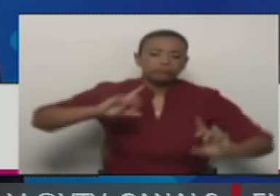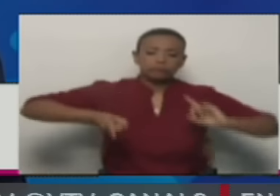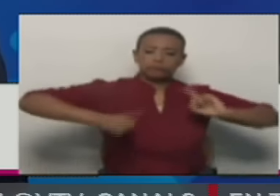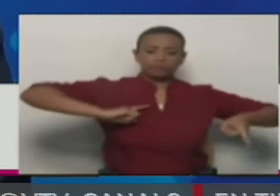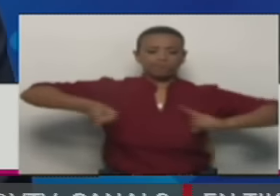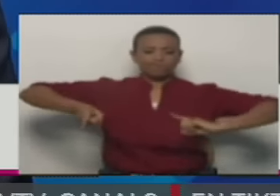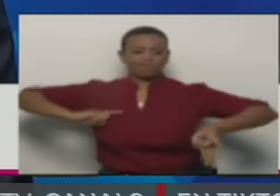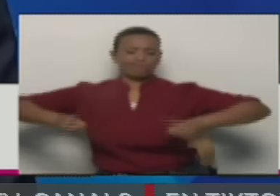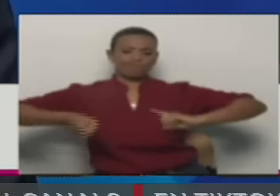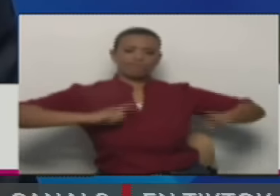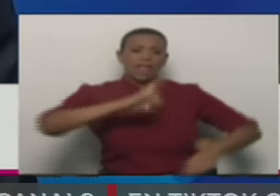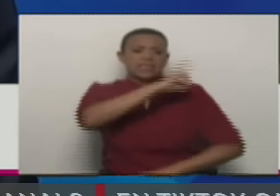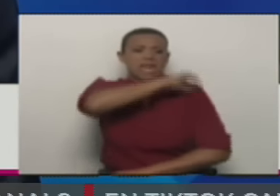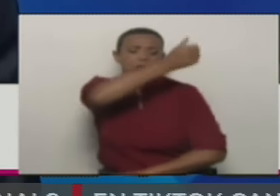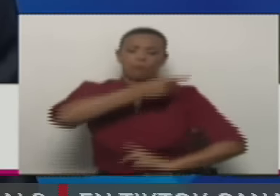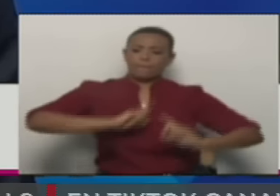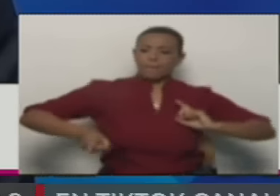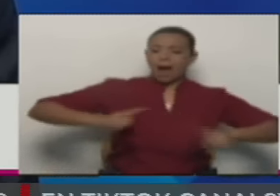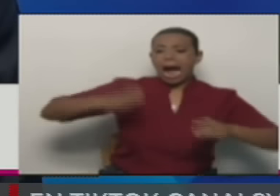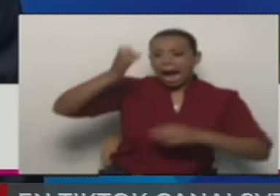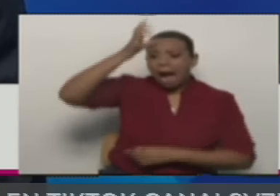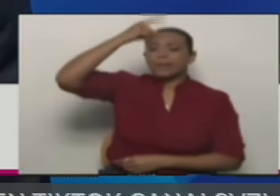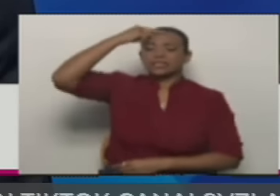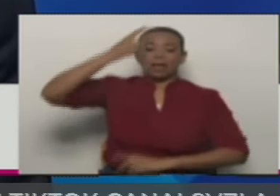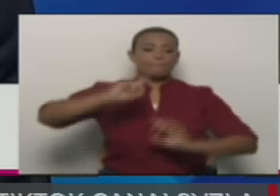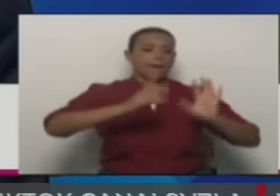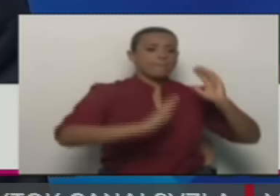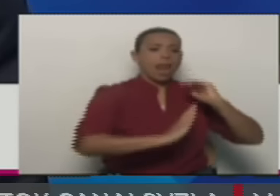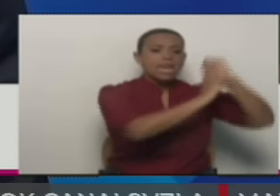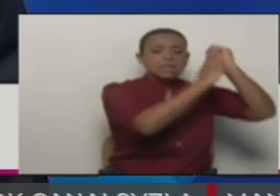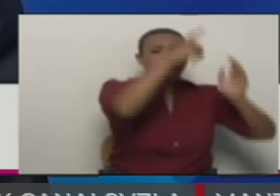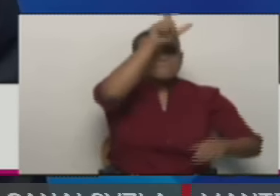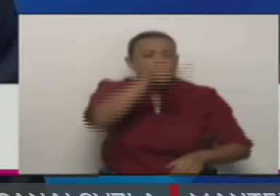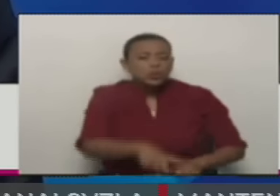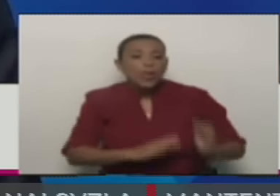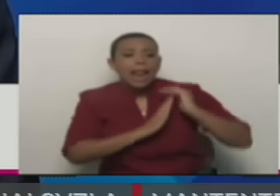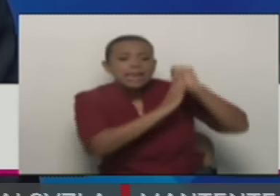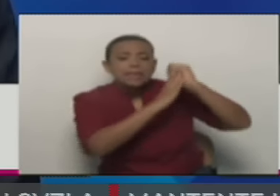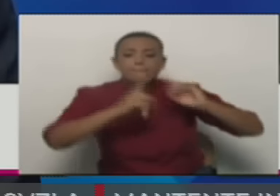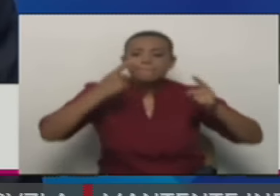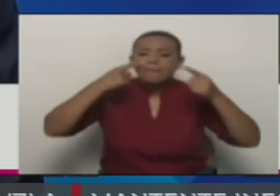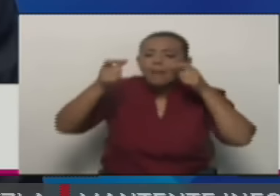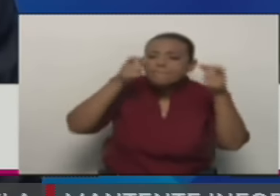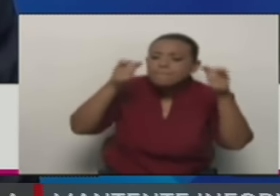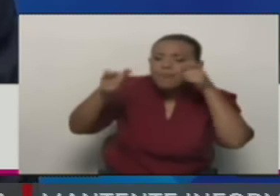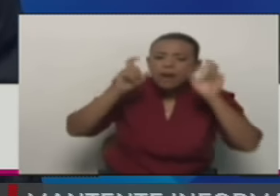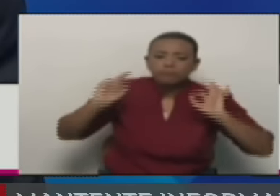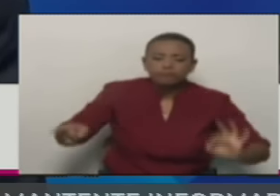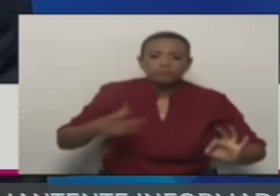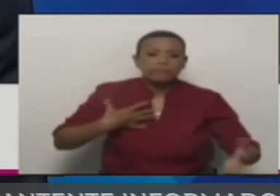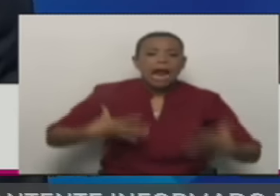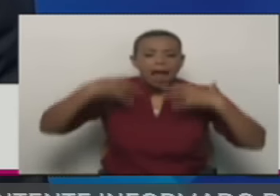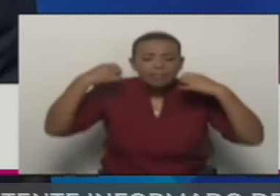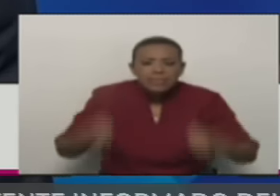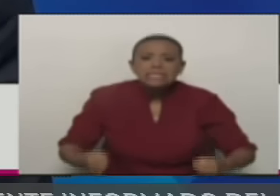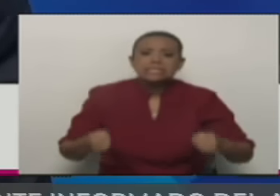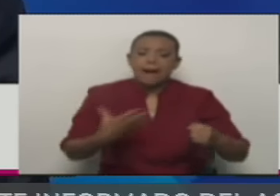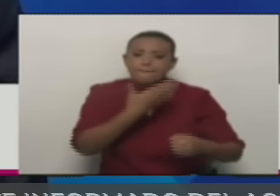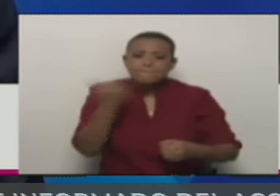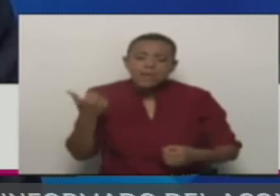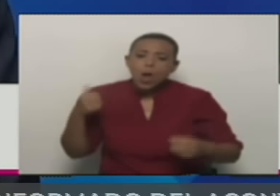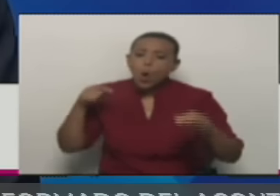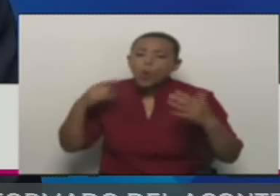educativa. Cómo nosotros fortalecemos las capacidades del director de escuela, del supervisor de escuela, para garantizar una